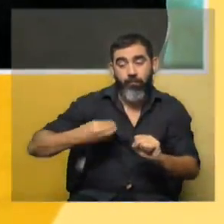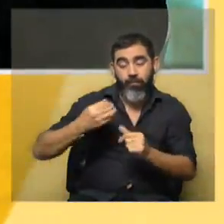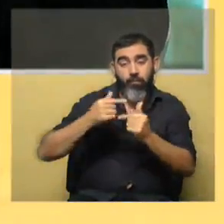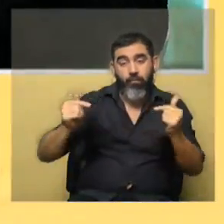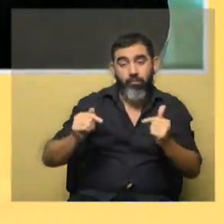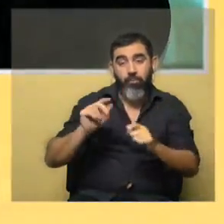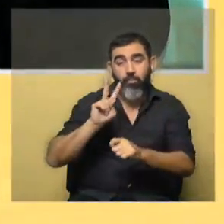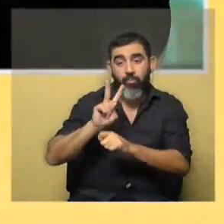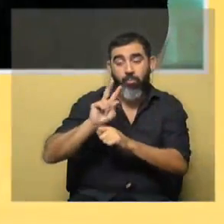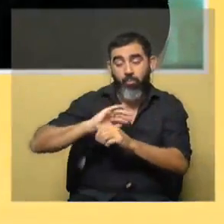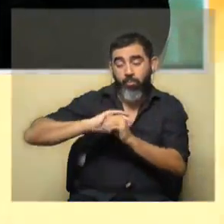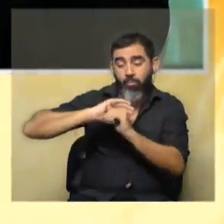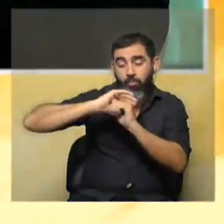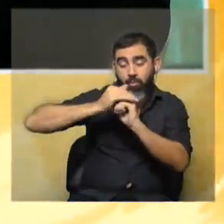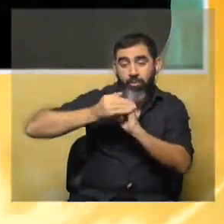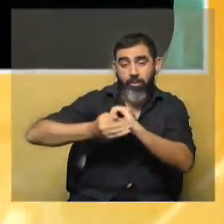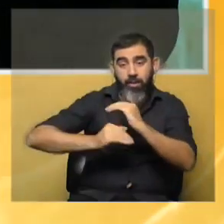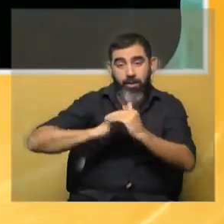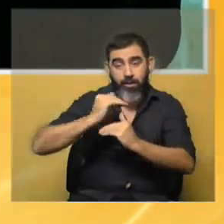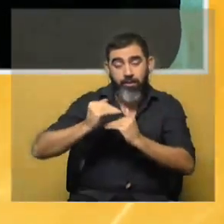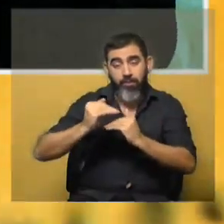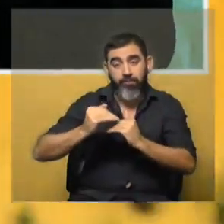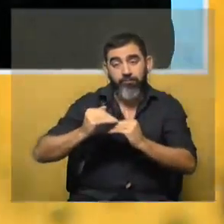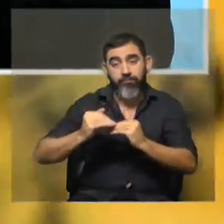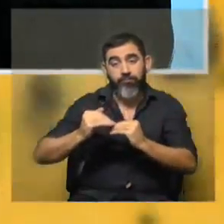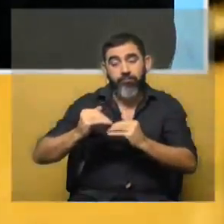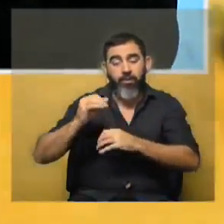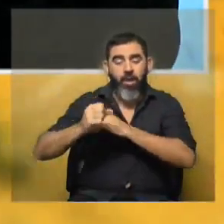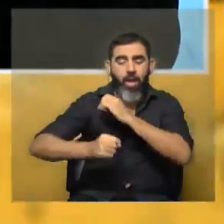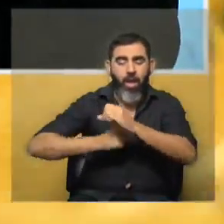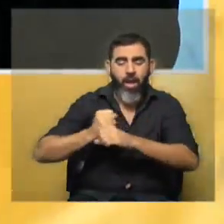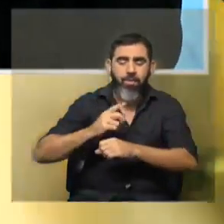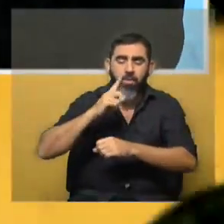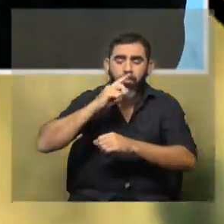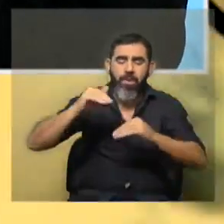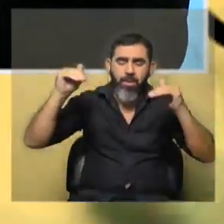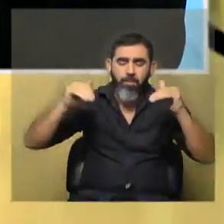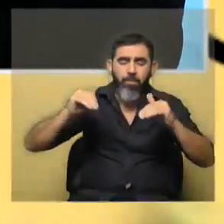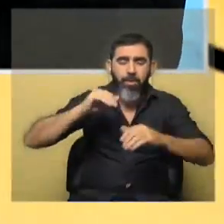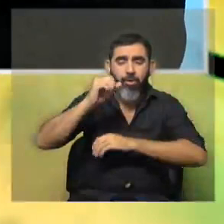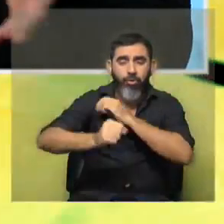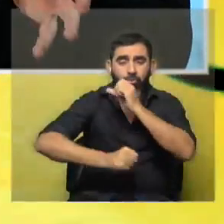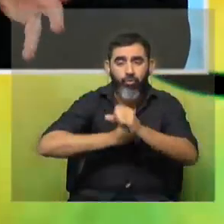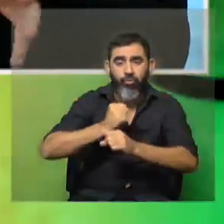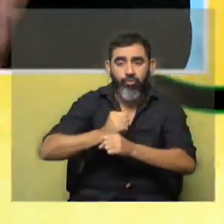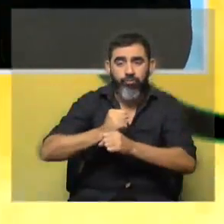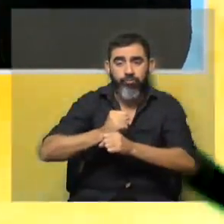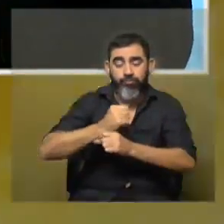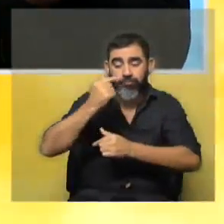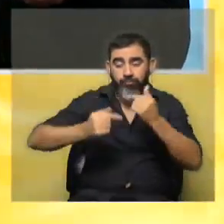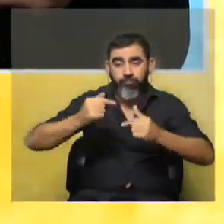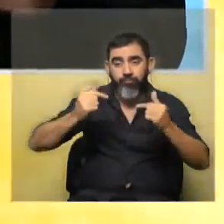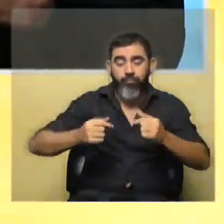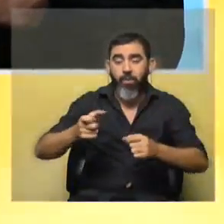lo va protegiendo y lo va cubriendo. Al final, con el pasar de los miles y millones de años, todo ese sedimento se vuelve